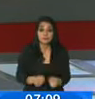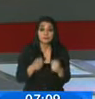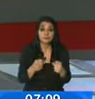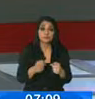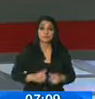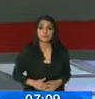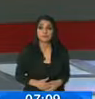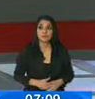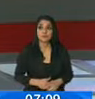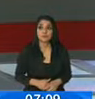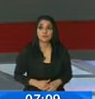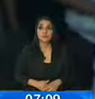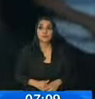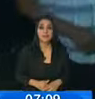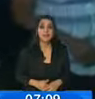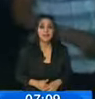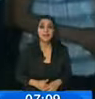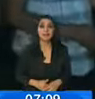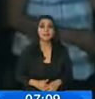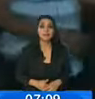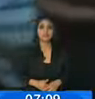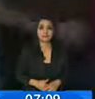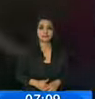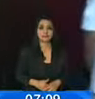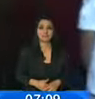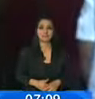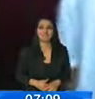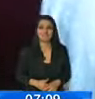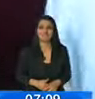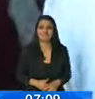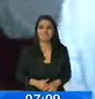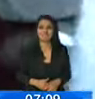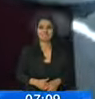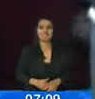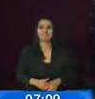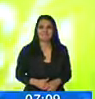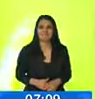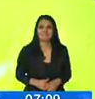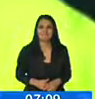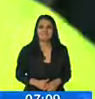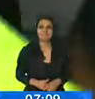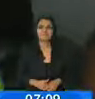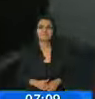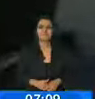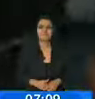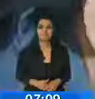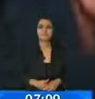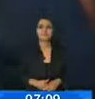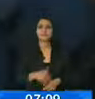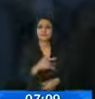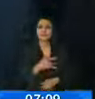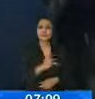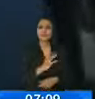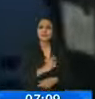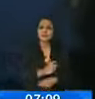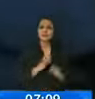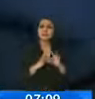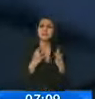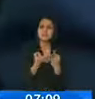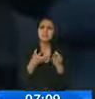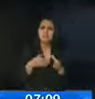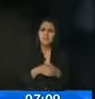Ceballos. En medio del dolor y drama de los familiares,